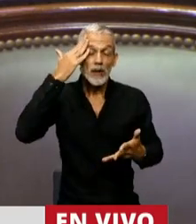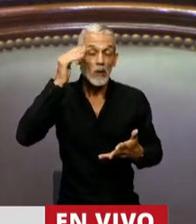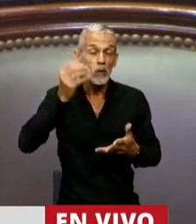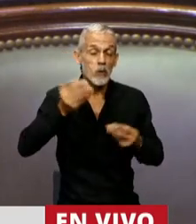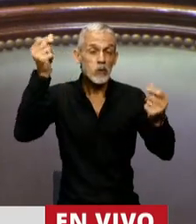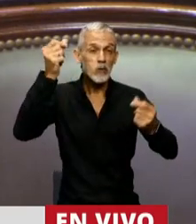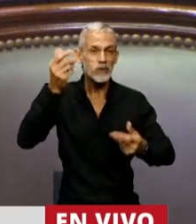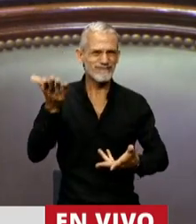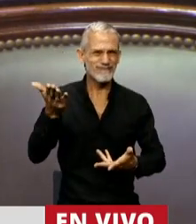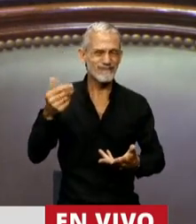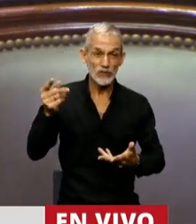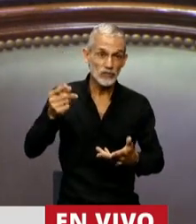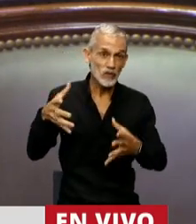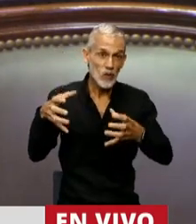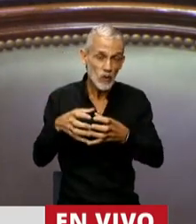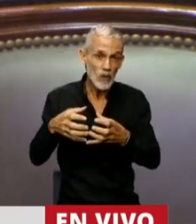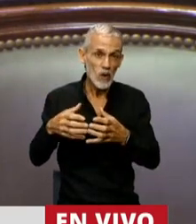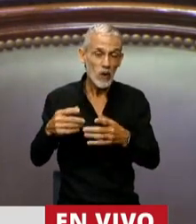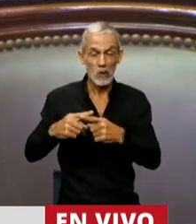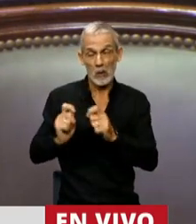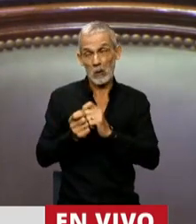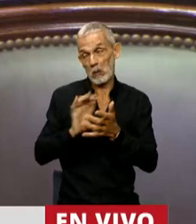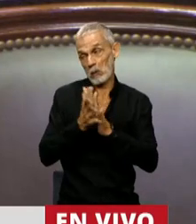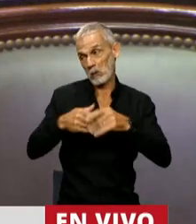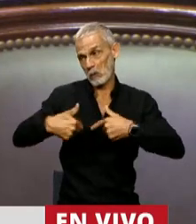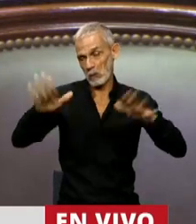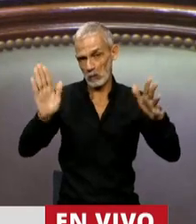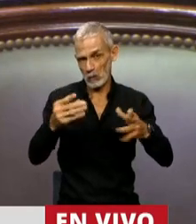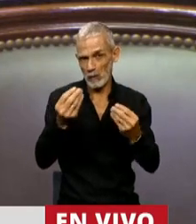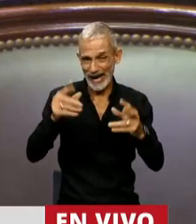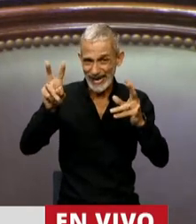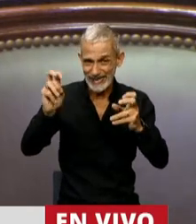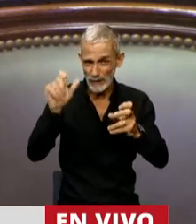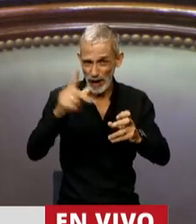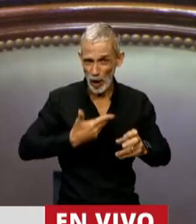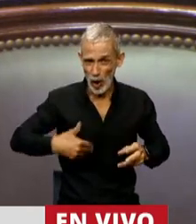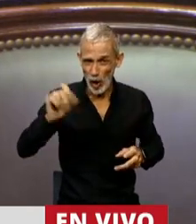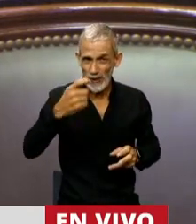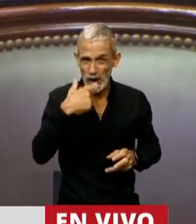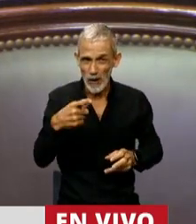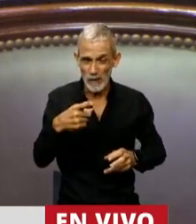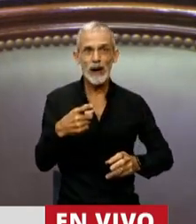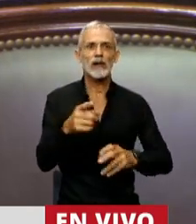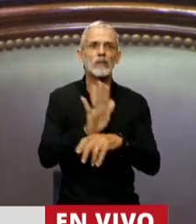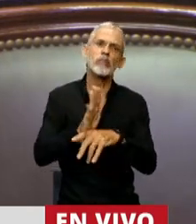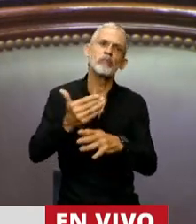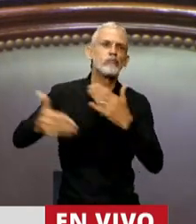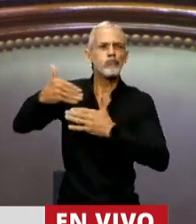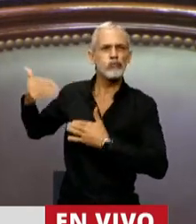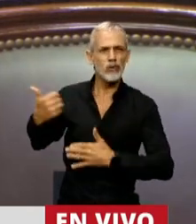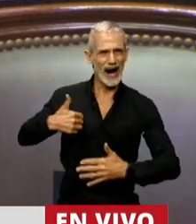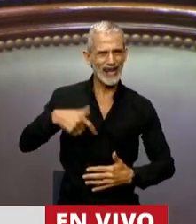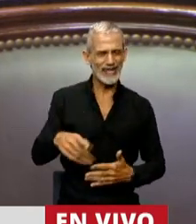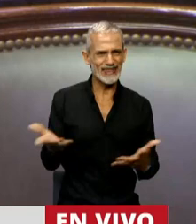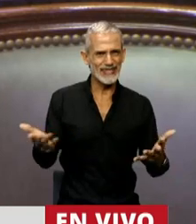bloque de Cambiemos desentenderse de muchos temas para los cuales su gobierno implicó un grave retroceso para nuestro